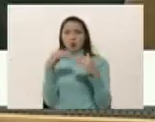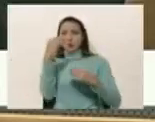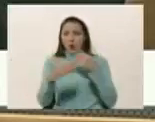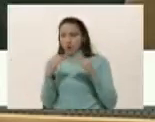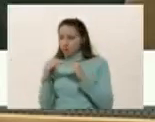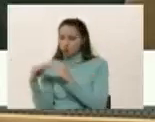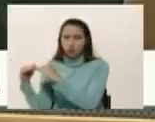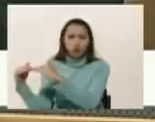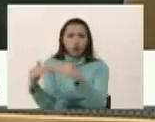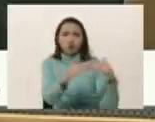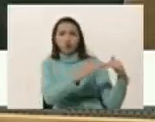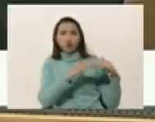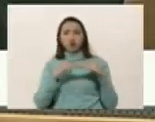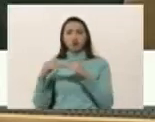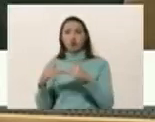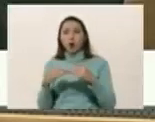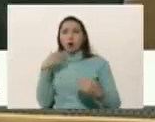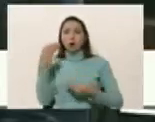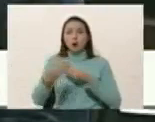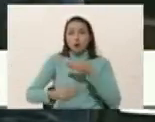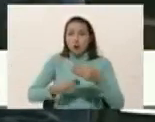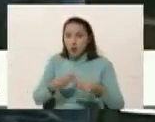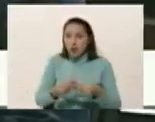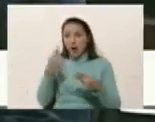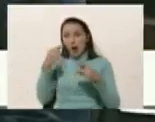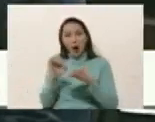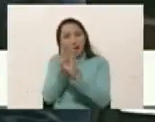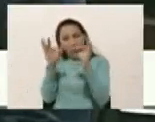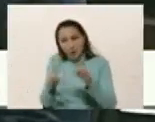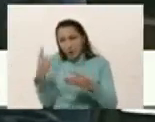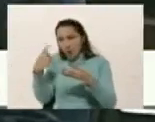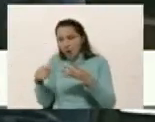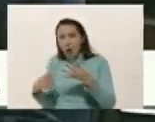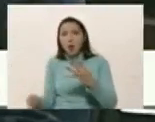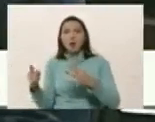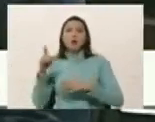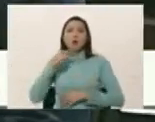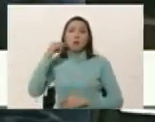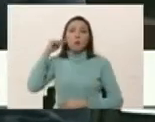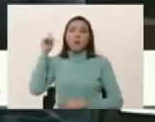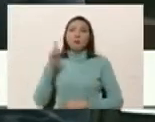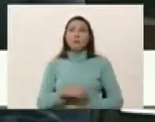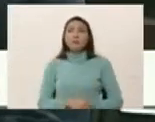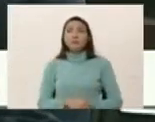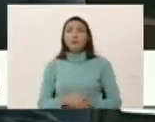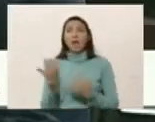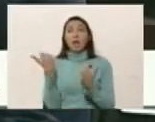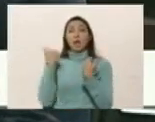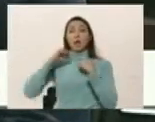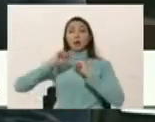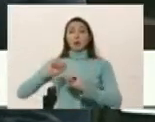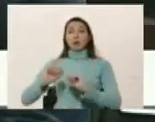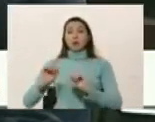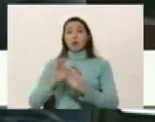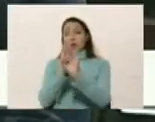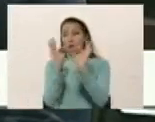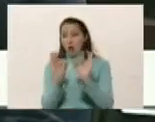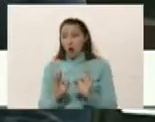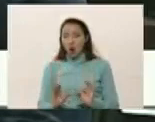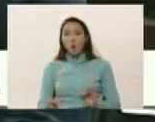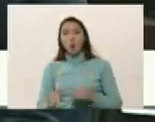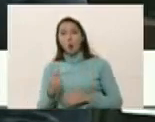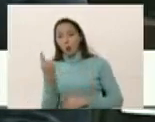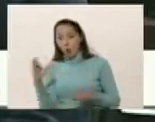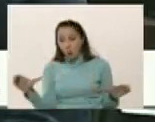igualdad y que no conlleva estereotipos de género por tanto evita el sesgo hacia un sexo o género